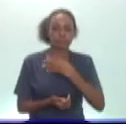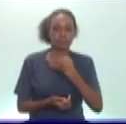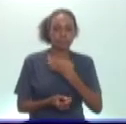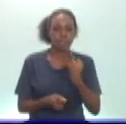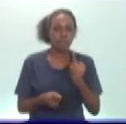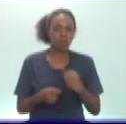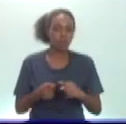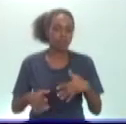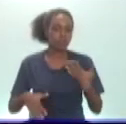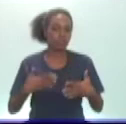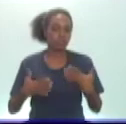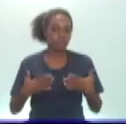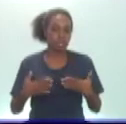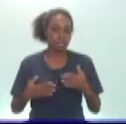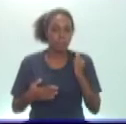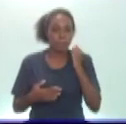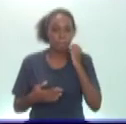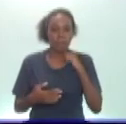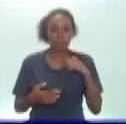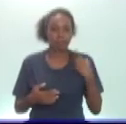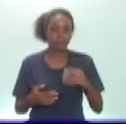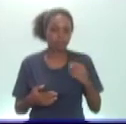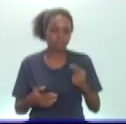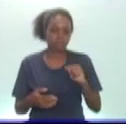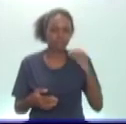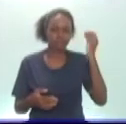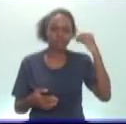actividad un poco más práctica que yo sé que les va a gustar.